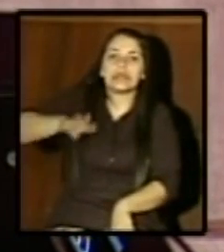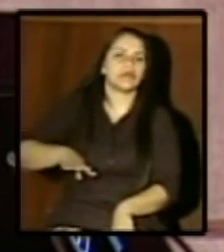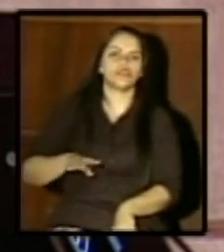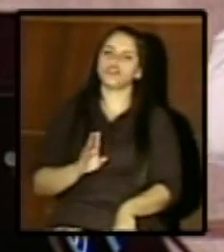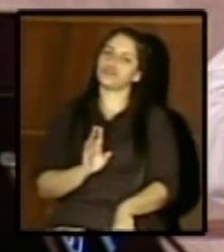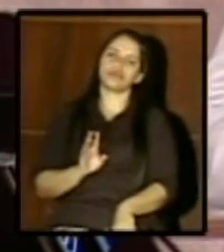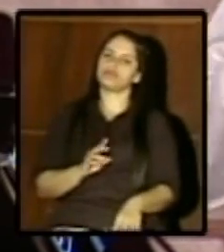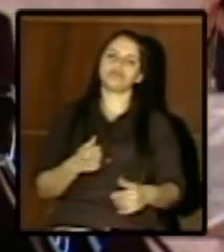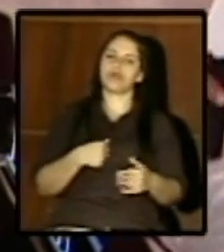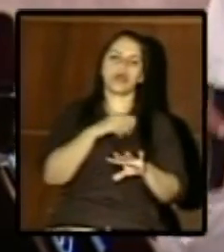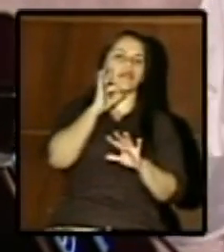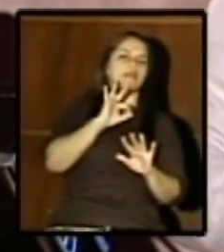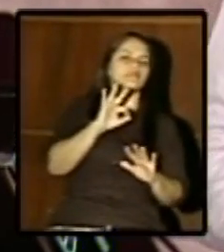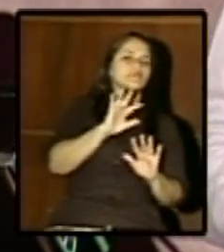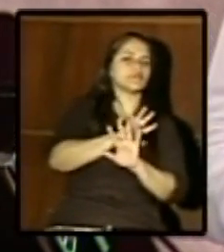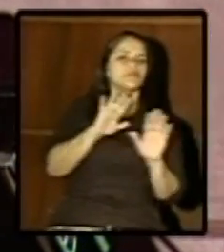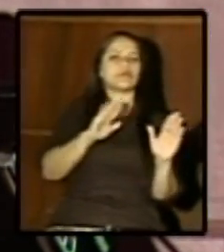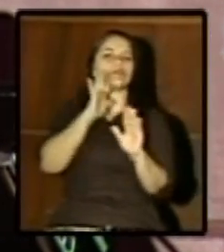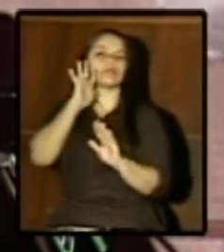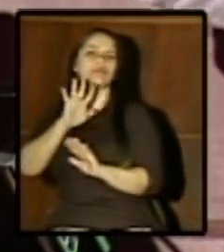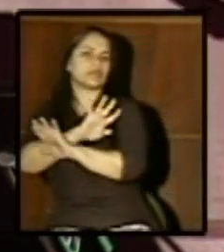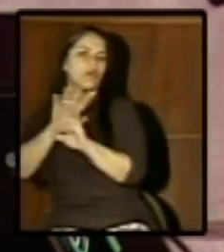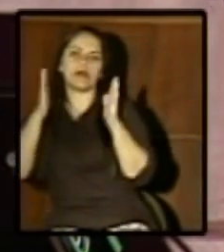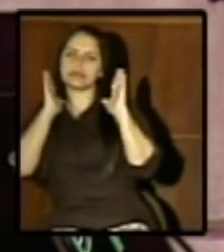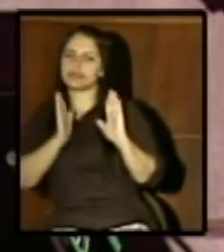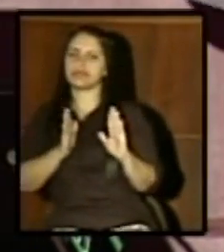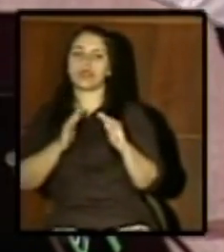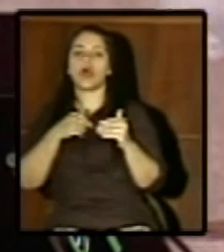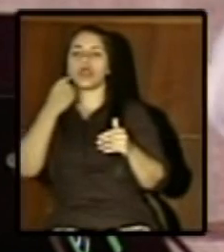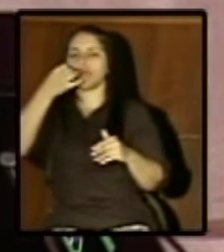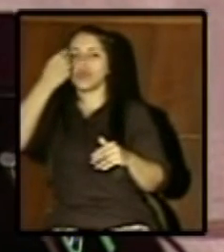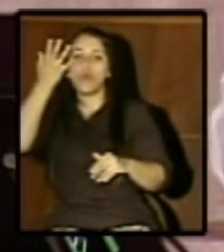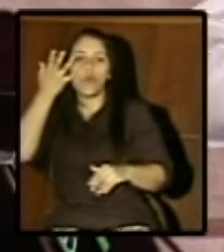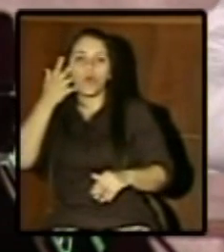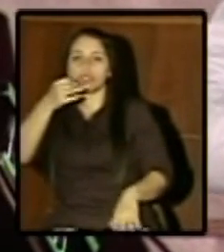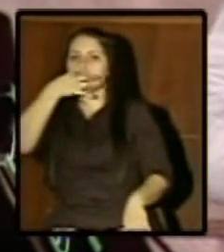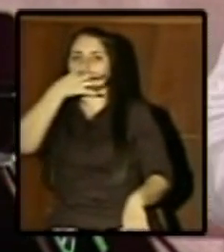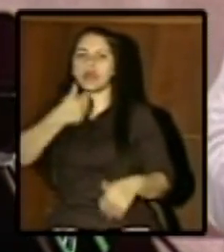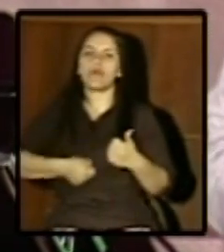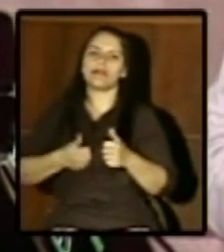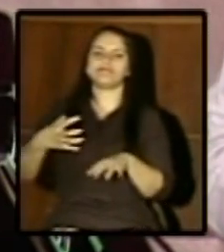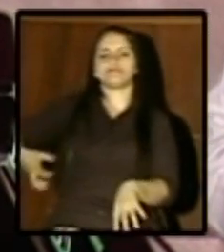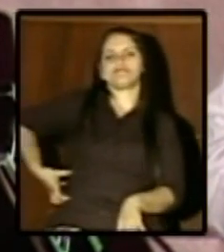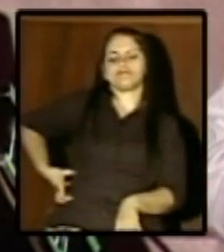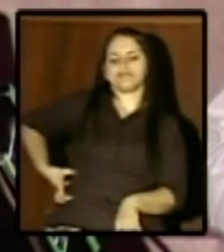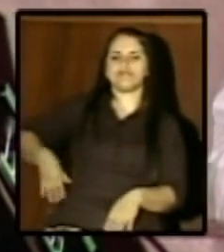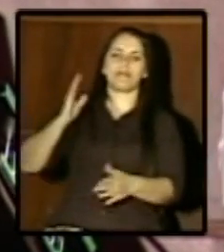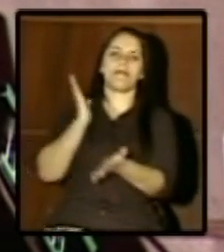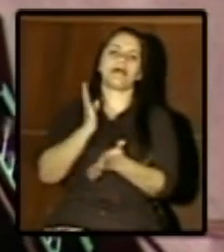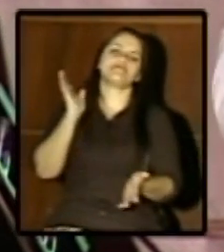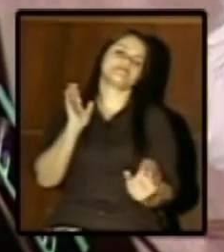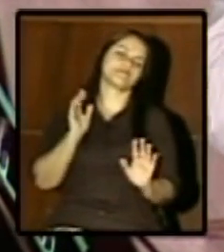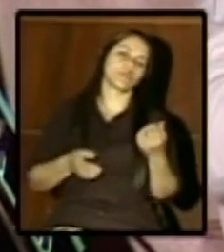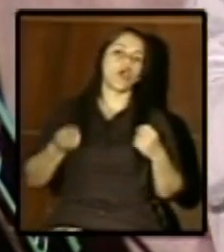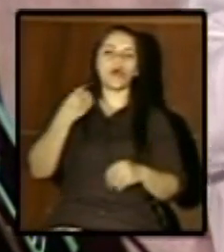nimesulida. Cuando hay un proceso inflamatorio agudo y un dolor agudo, yo me lo tomo de 3 a 5 días y paro. No puedo estarlo tomando